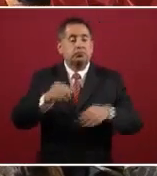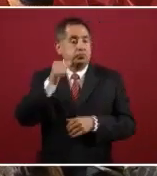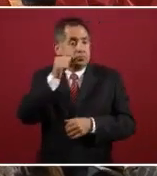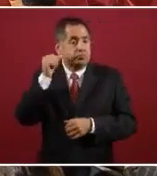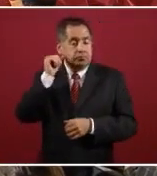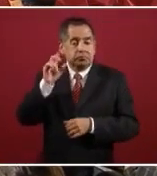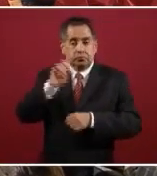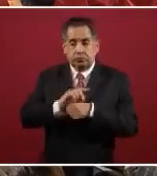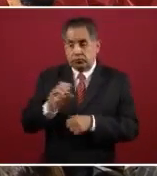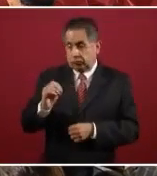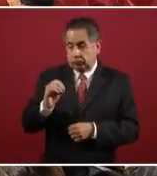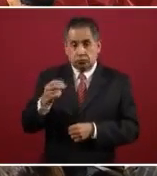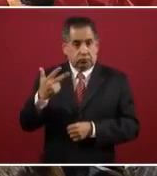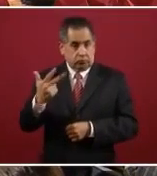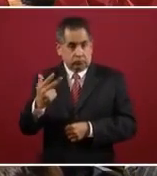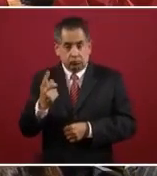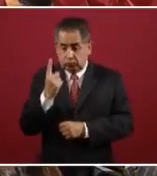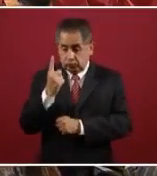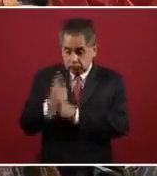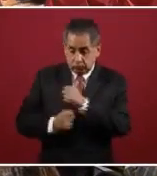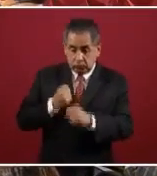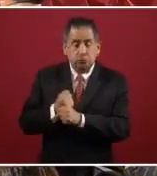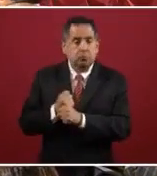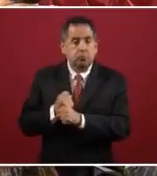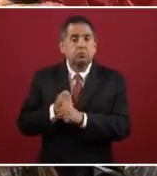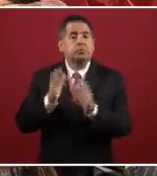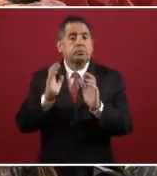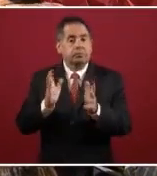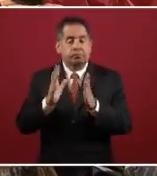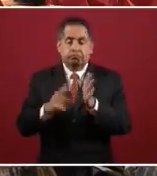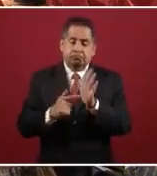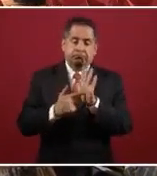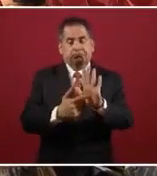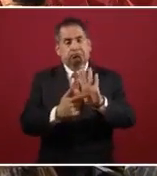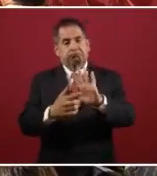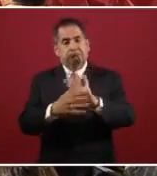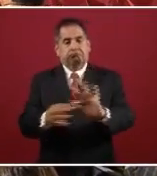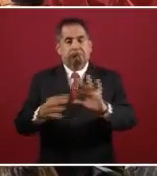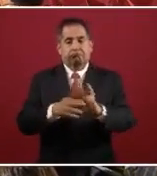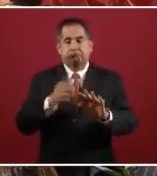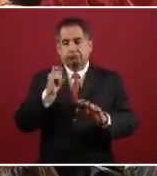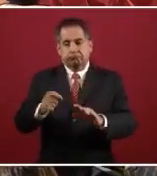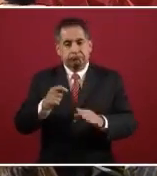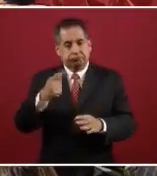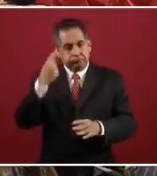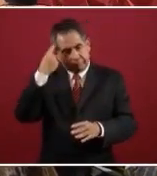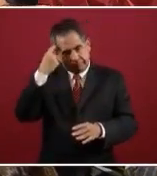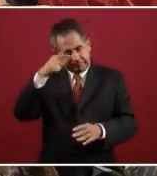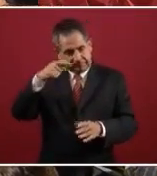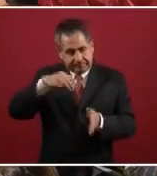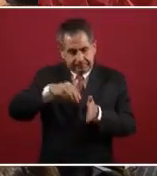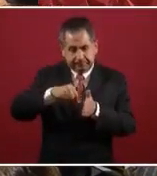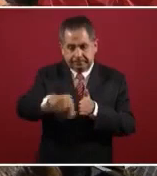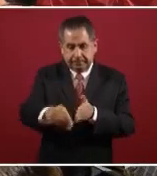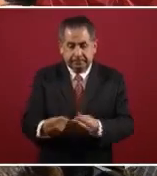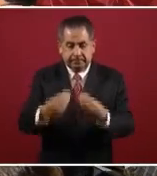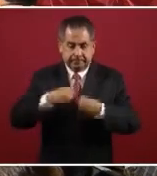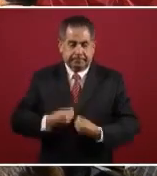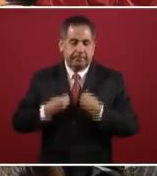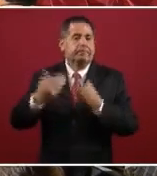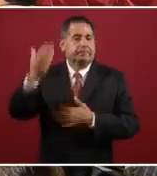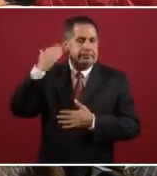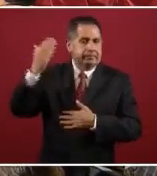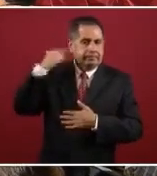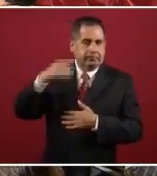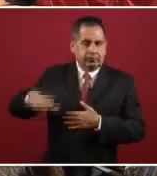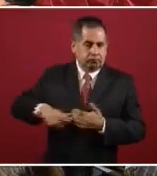octubre, cumplimos un año de haber presentado lo que era el Sembrando Vida. Éramos gobierno en transición y